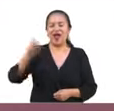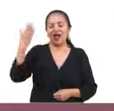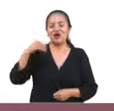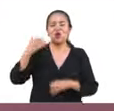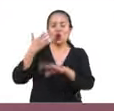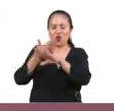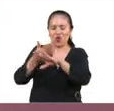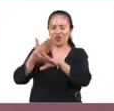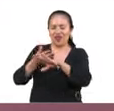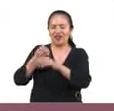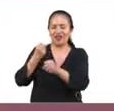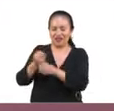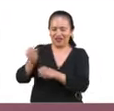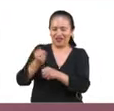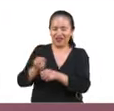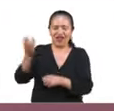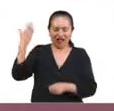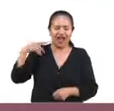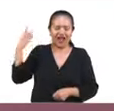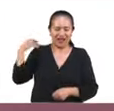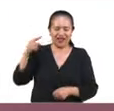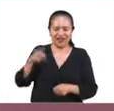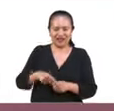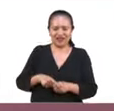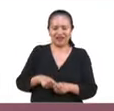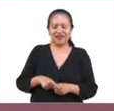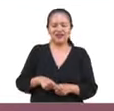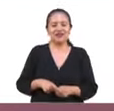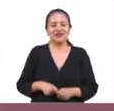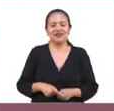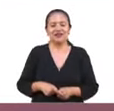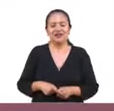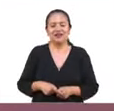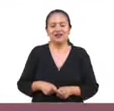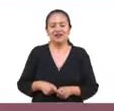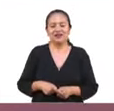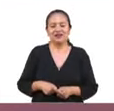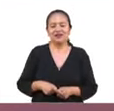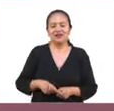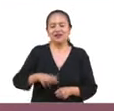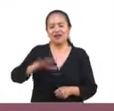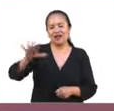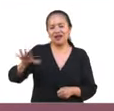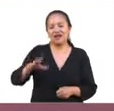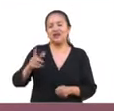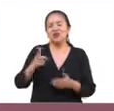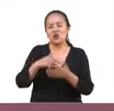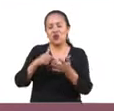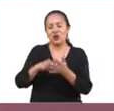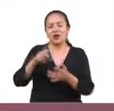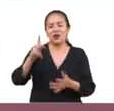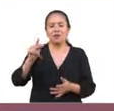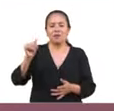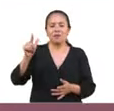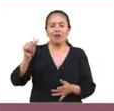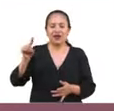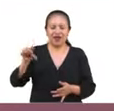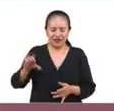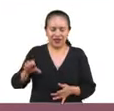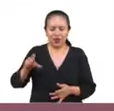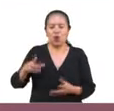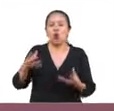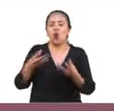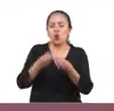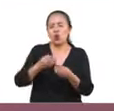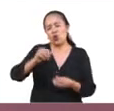contra de la Mujer, a través del impulso del facilitador del territorio de Palenque, en sinergia con